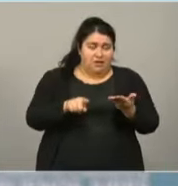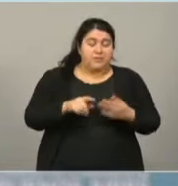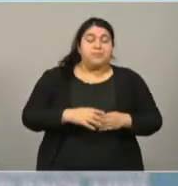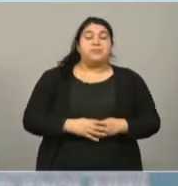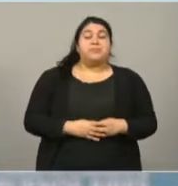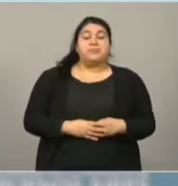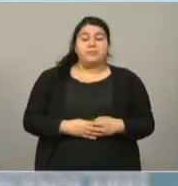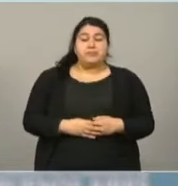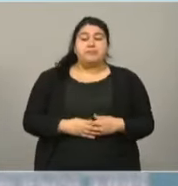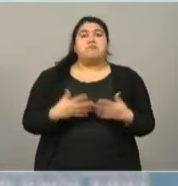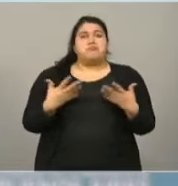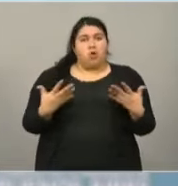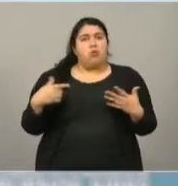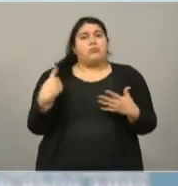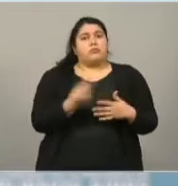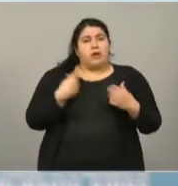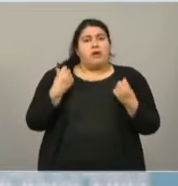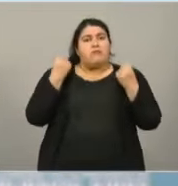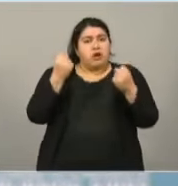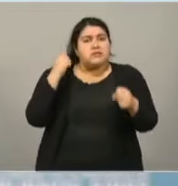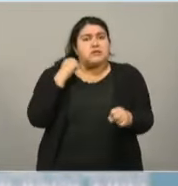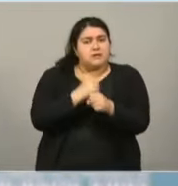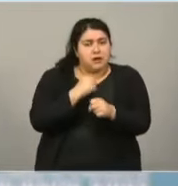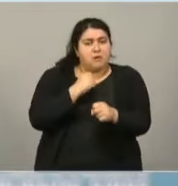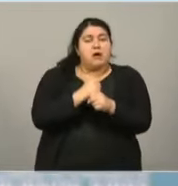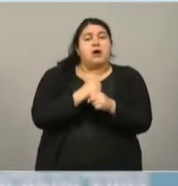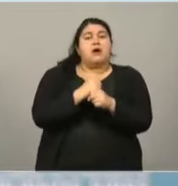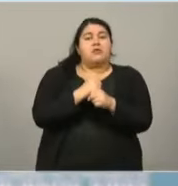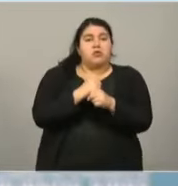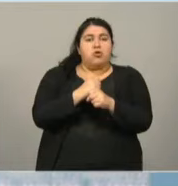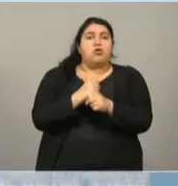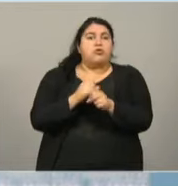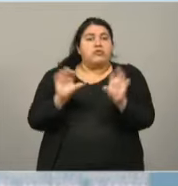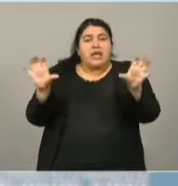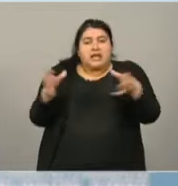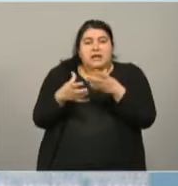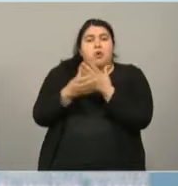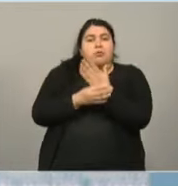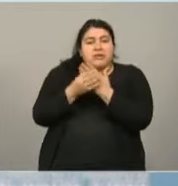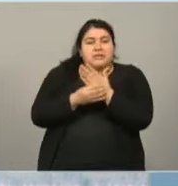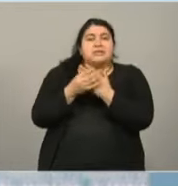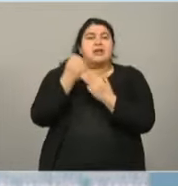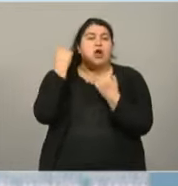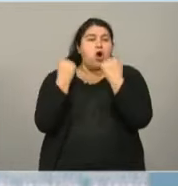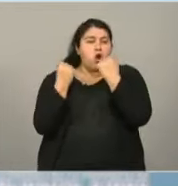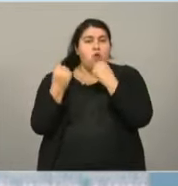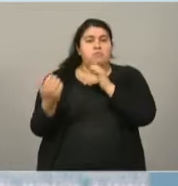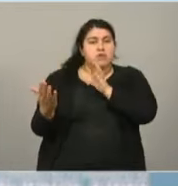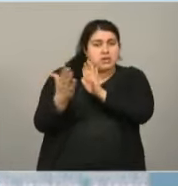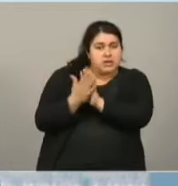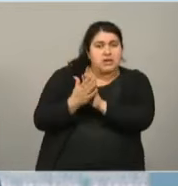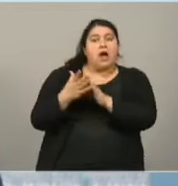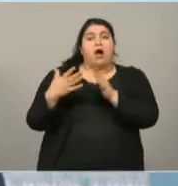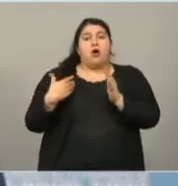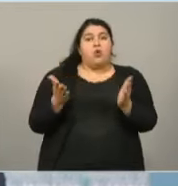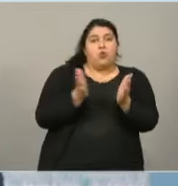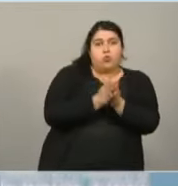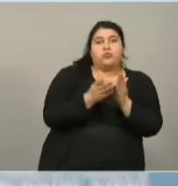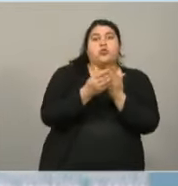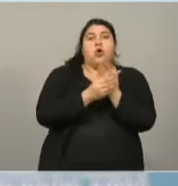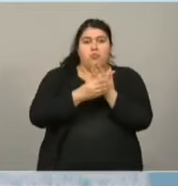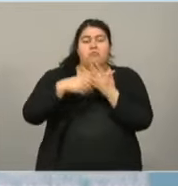supuesto con el esfuerzo del trabajo de de todo el equipo del Ministerio de Hacienda y y de nuestro ministerio